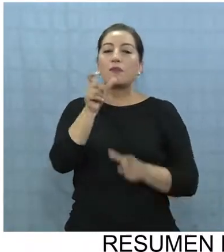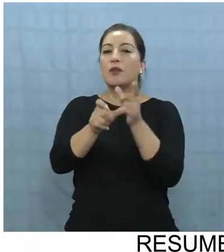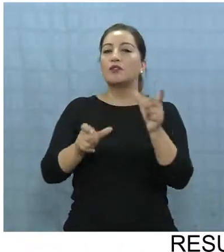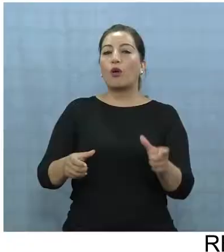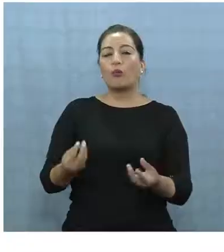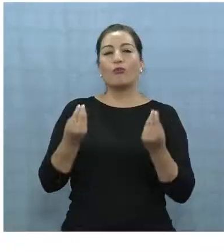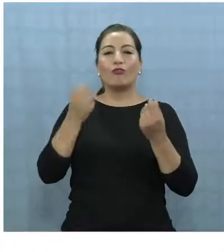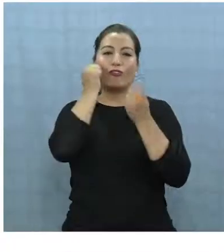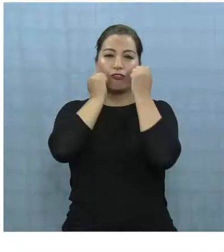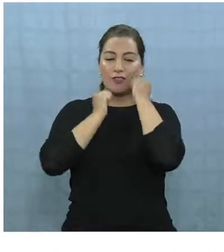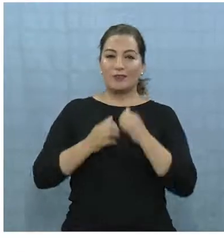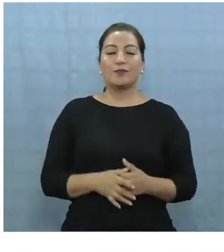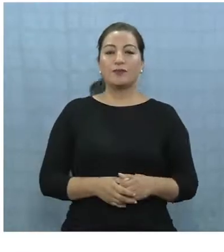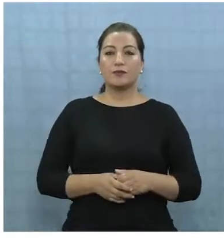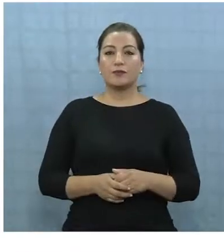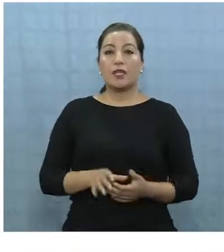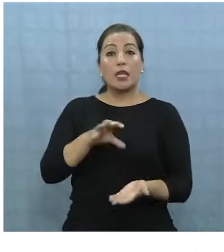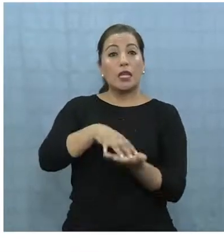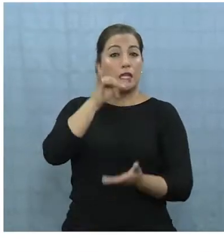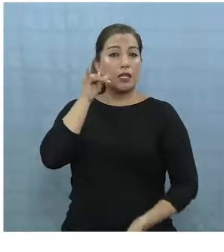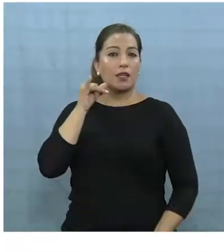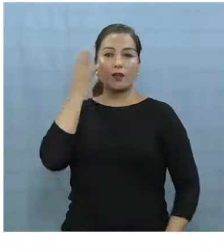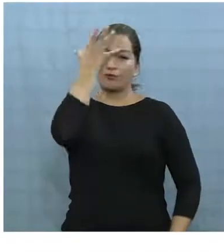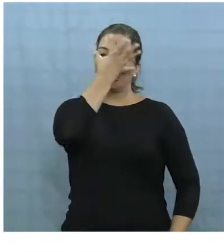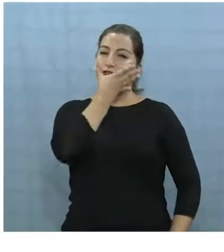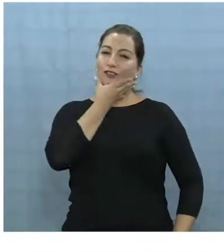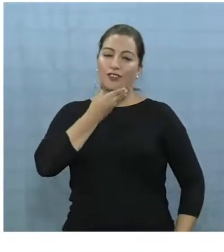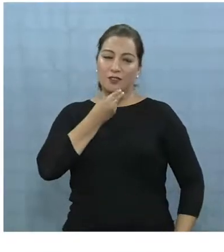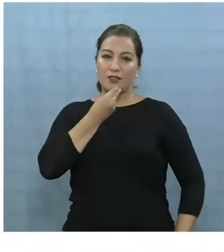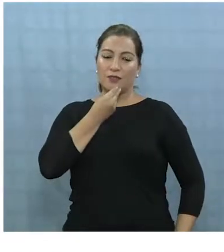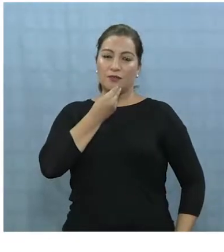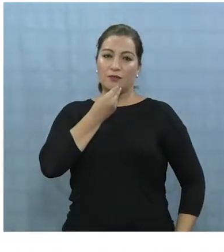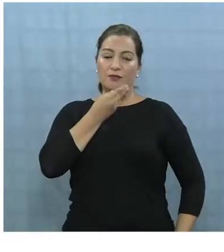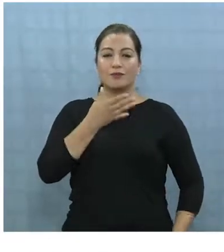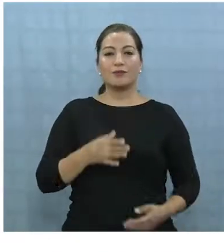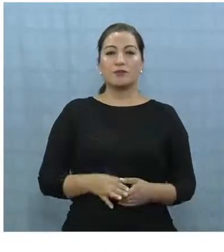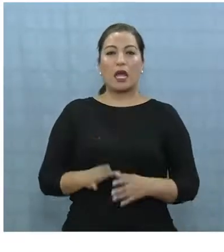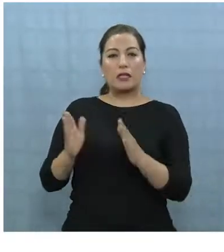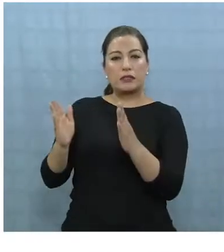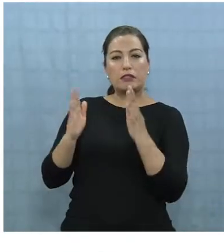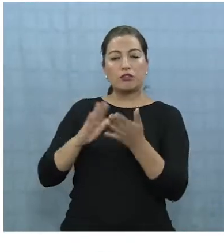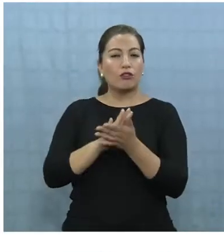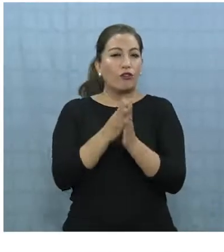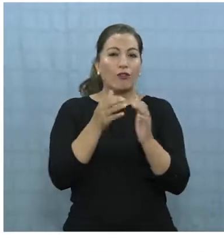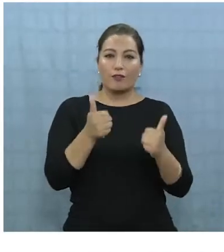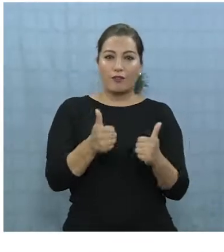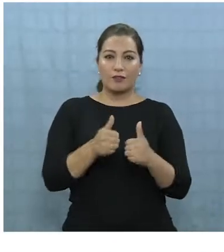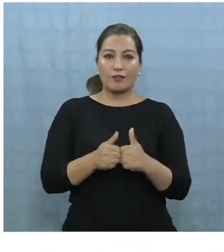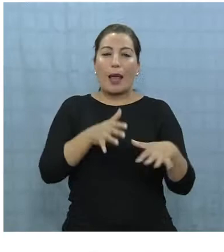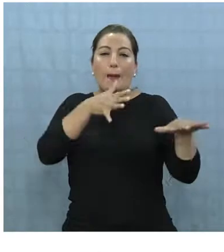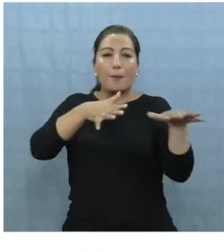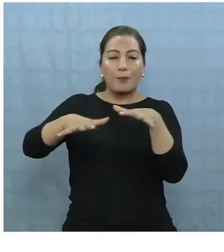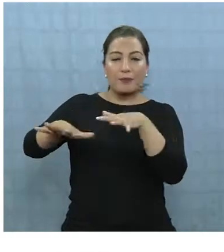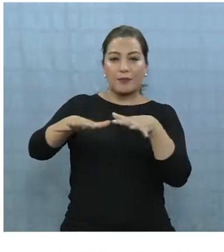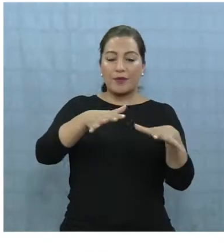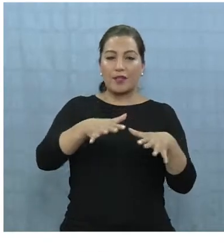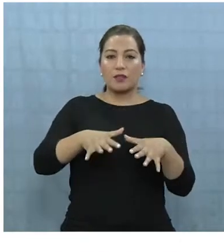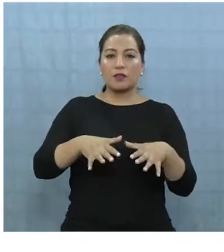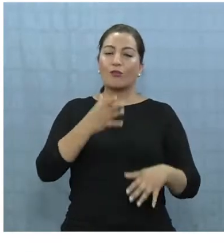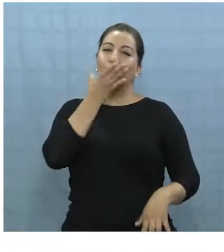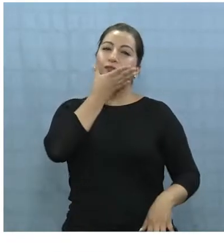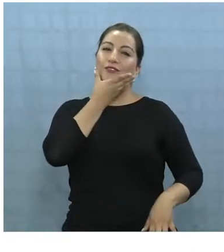gente acogedora. Qué hermoso Iquique, lindo. Nos ha atendido muy bien. Todo, la